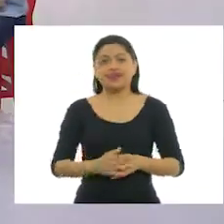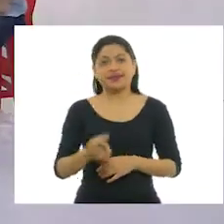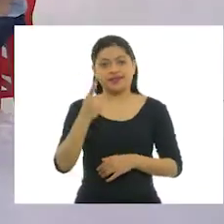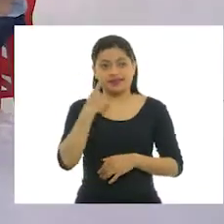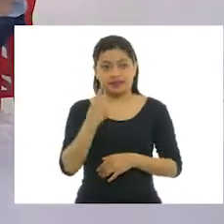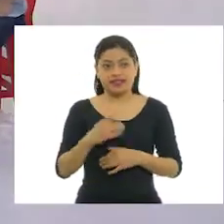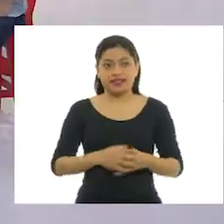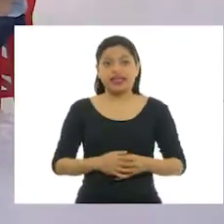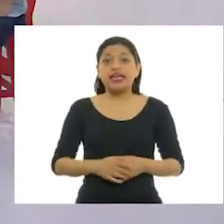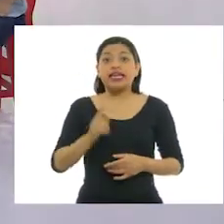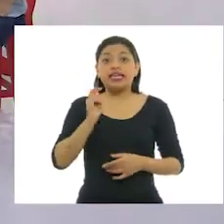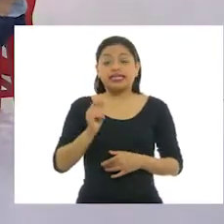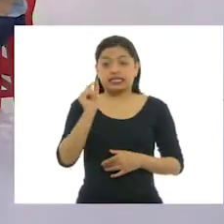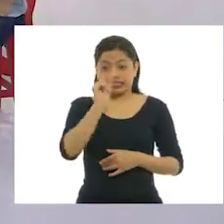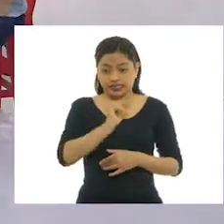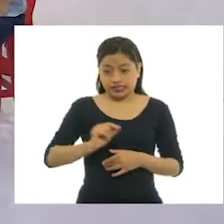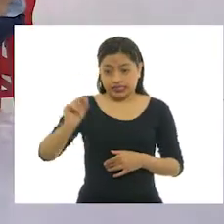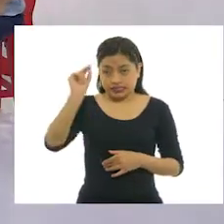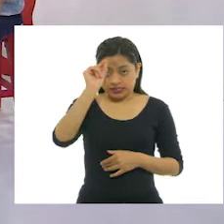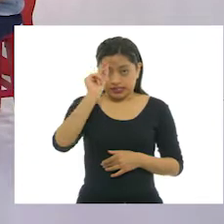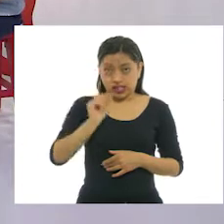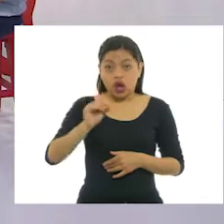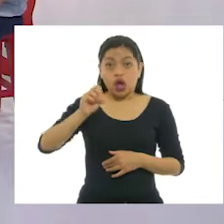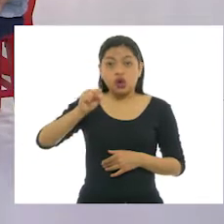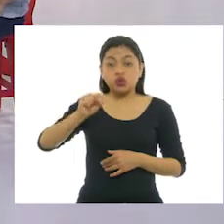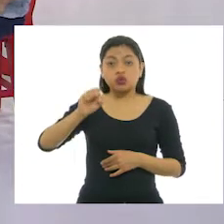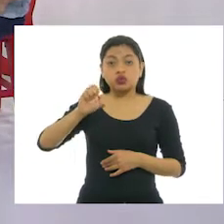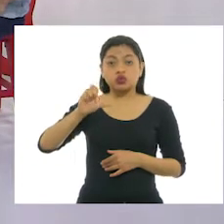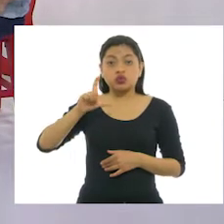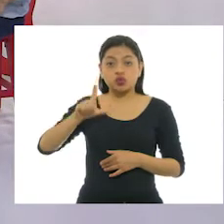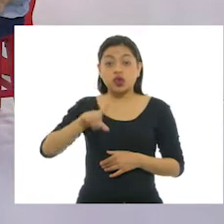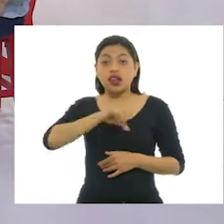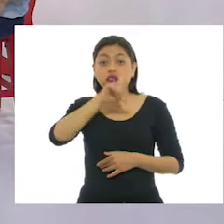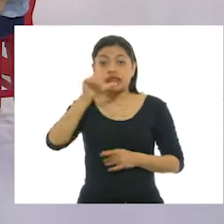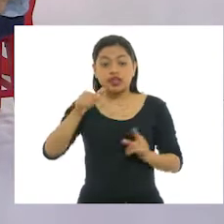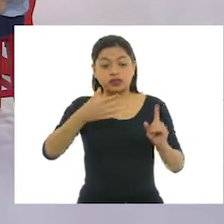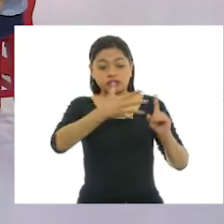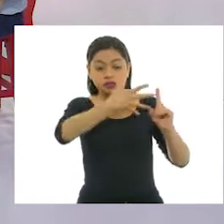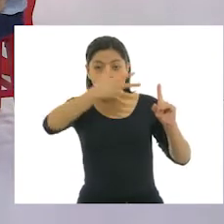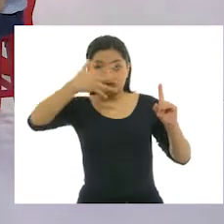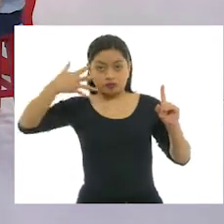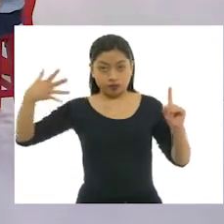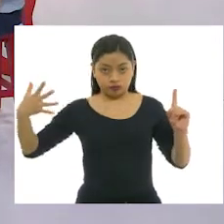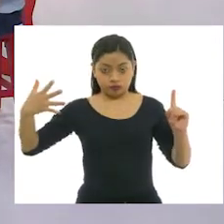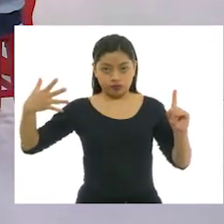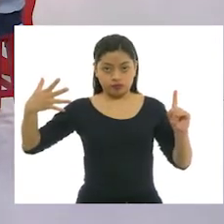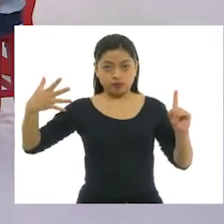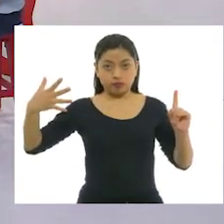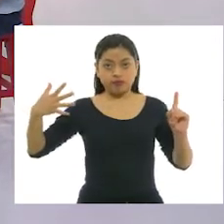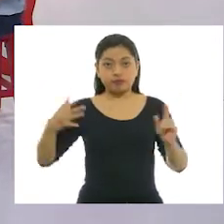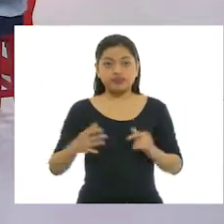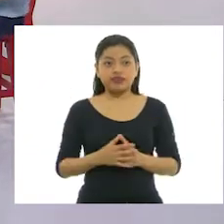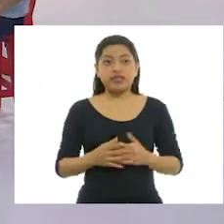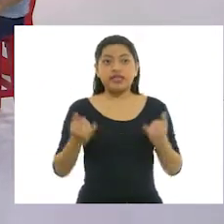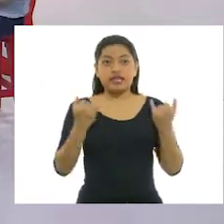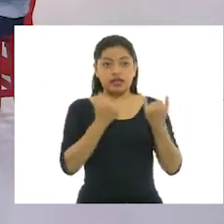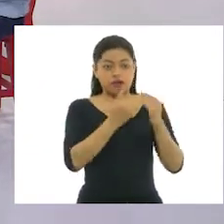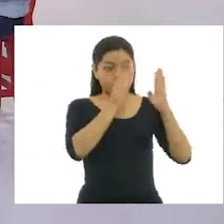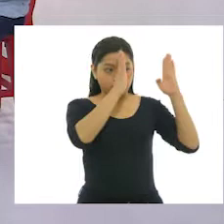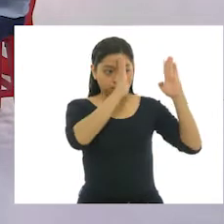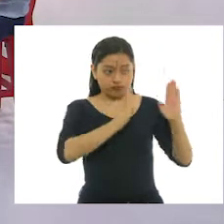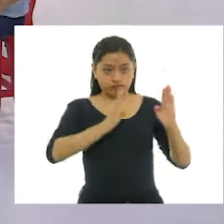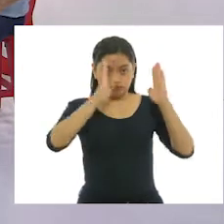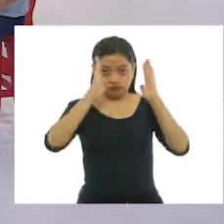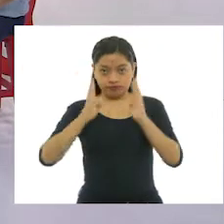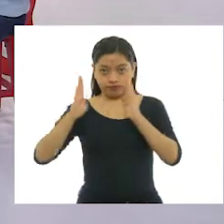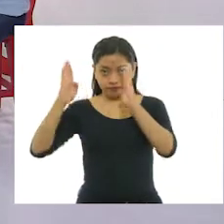fue la clave de sol, ¿verdad? De ahí nos fuimos al pentagrama, que son con las 5 líneas y con los 4 espacios.